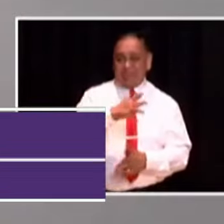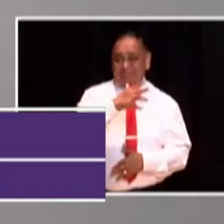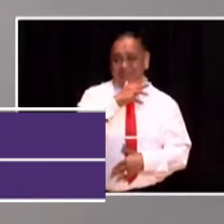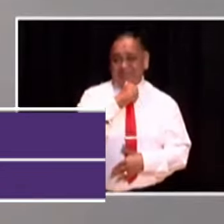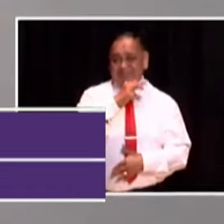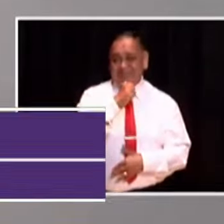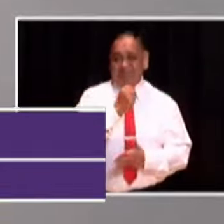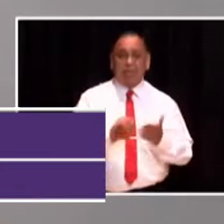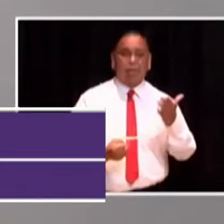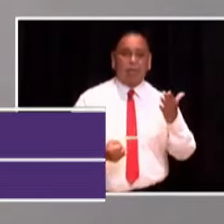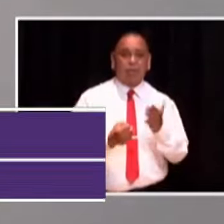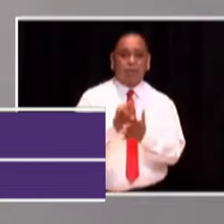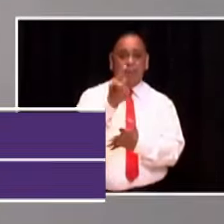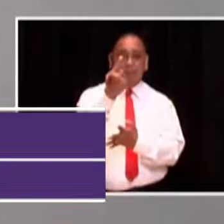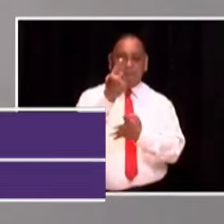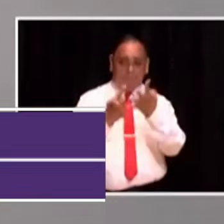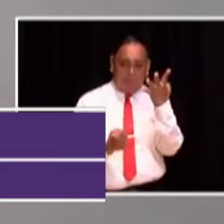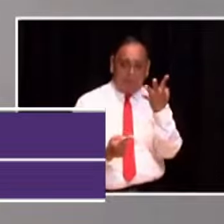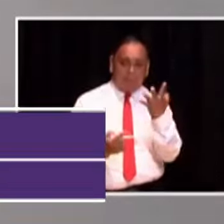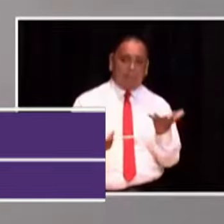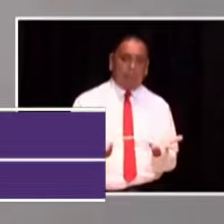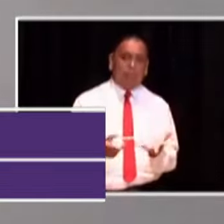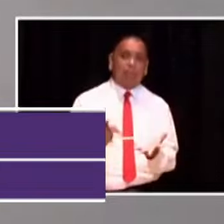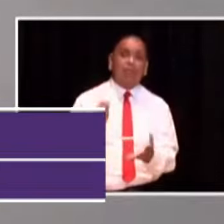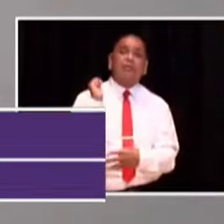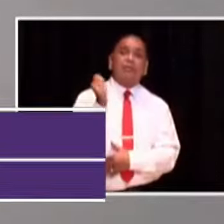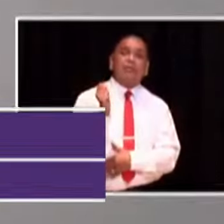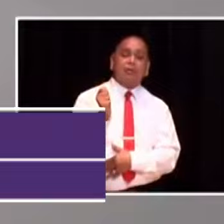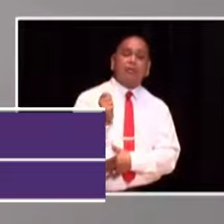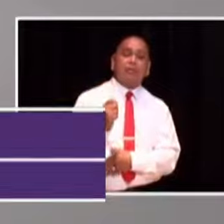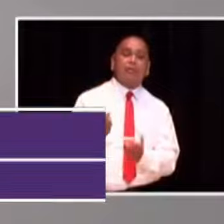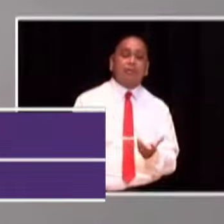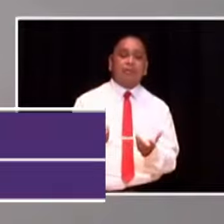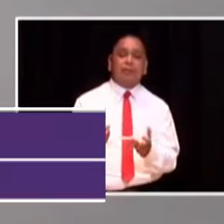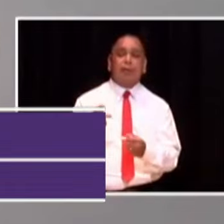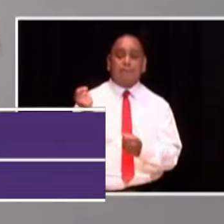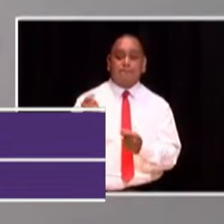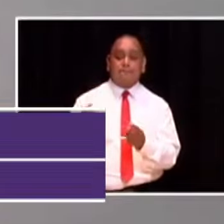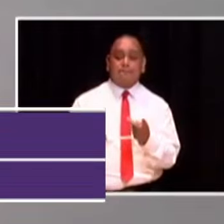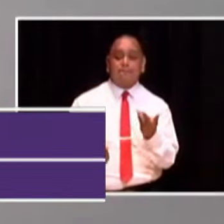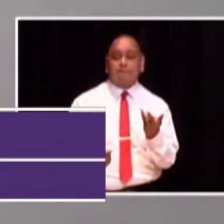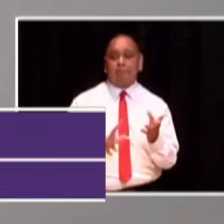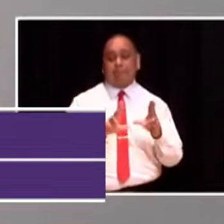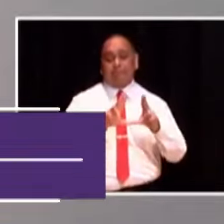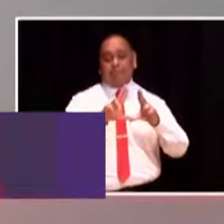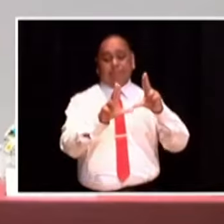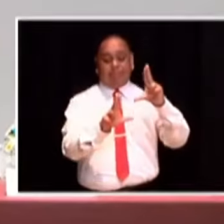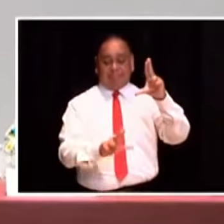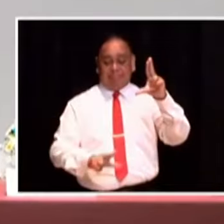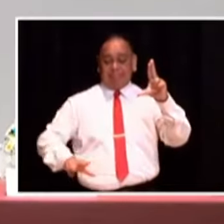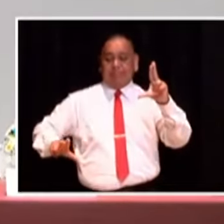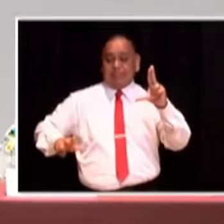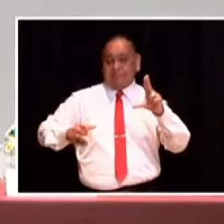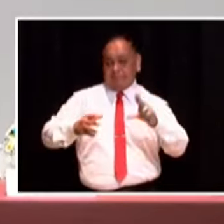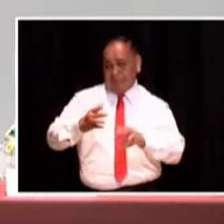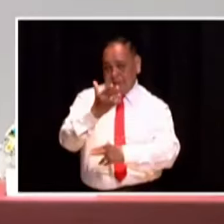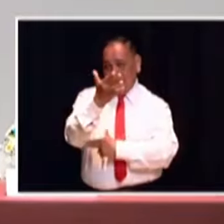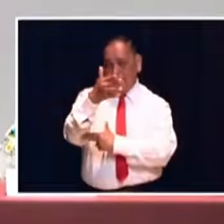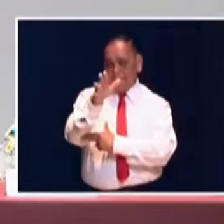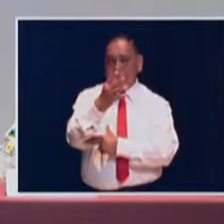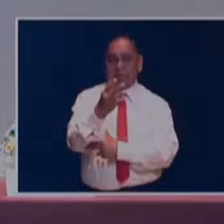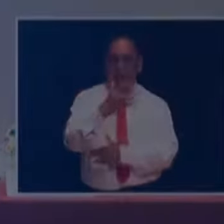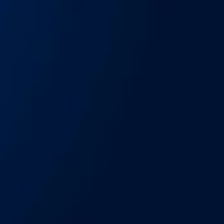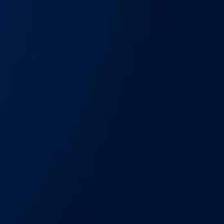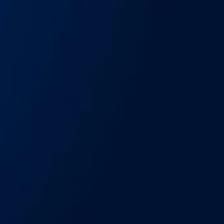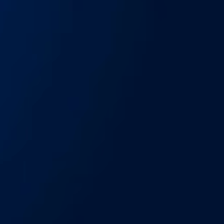los nuevos ejes de la política de desarrollo rural para una república rural justa y soberana.